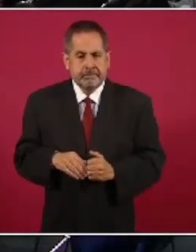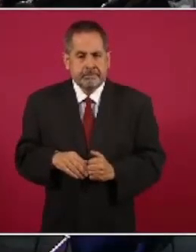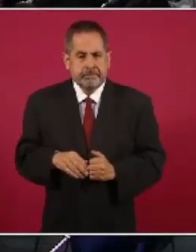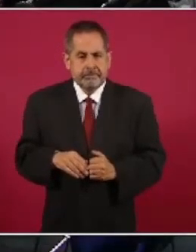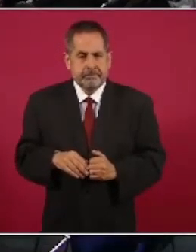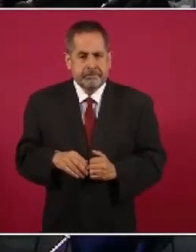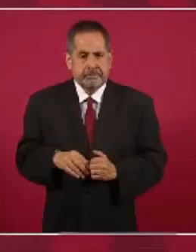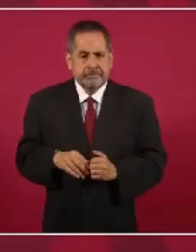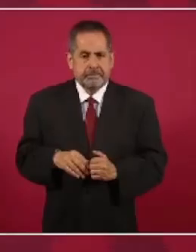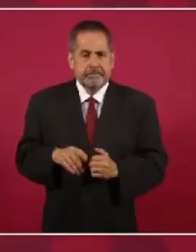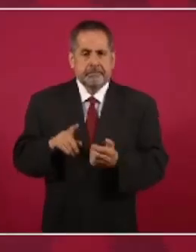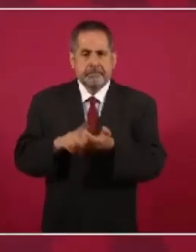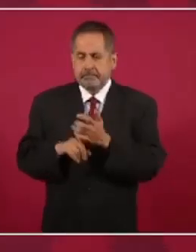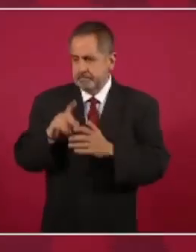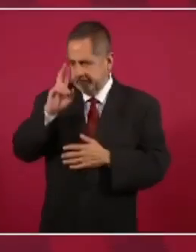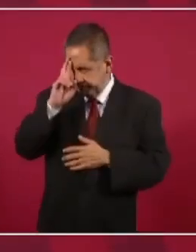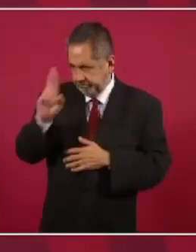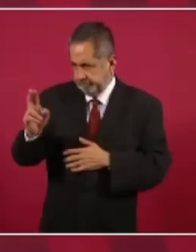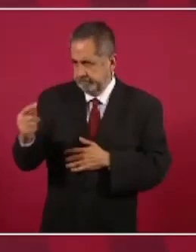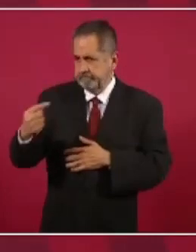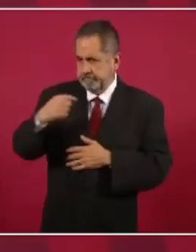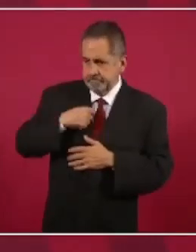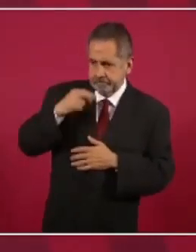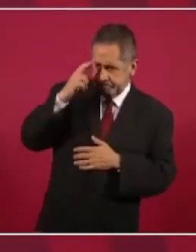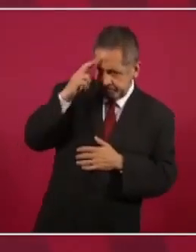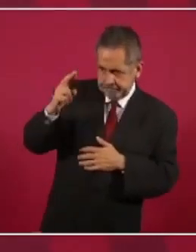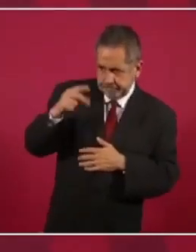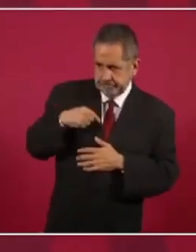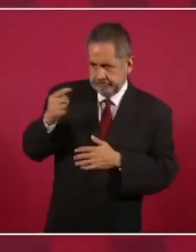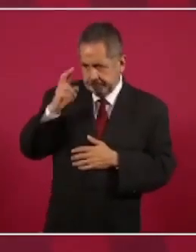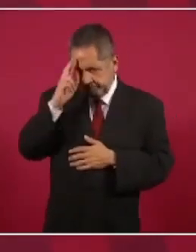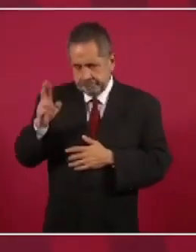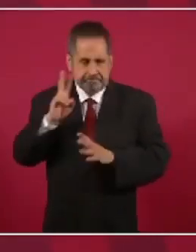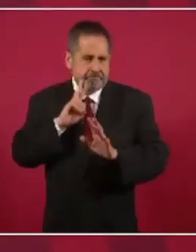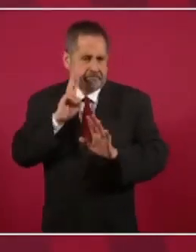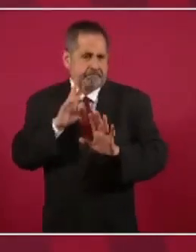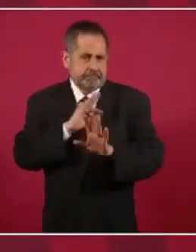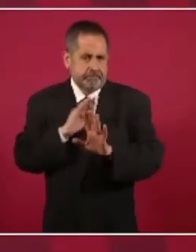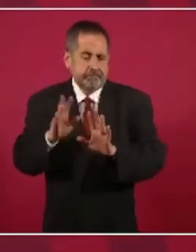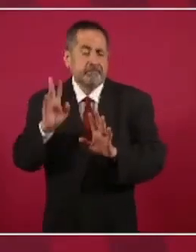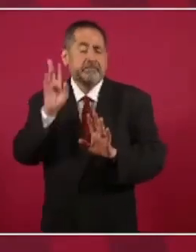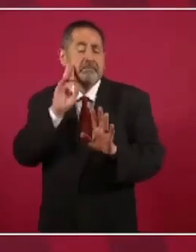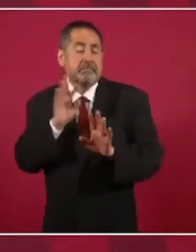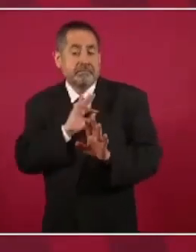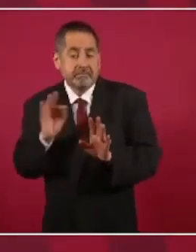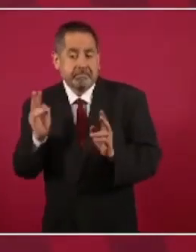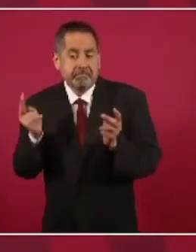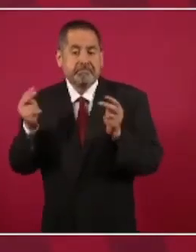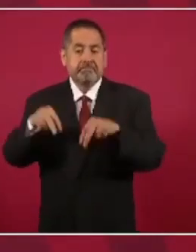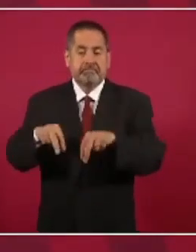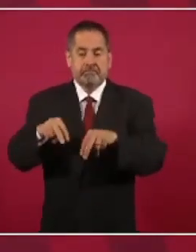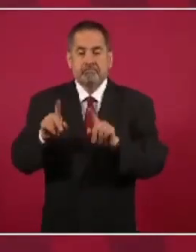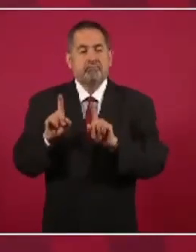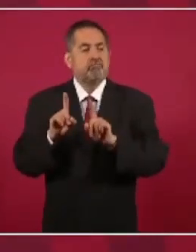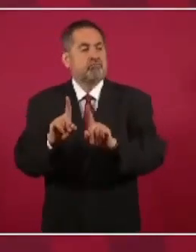el respeto a nuestras autonomías, pero si se puede